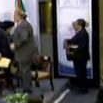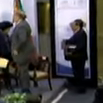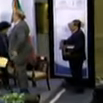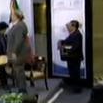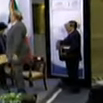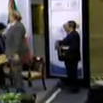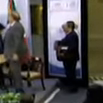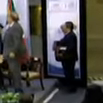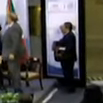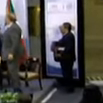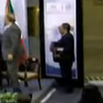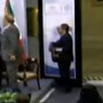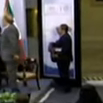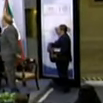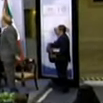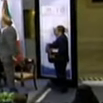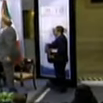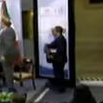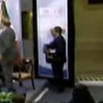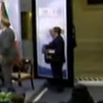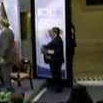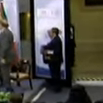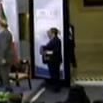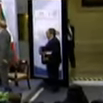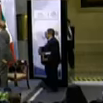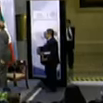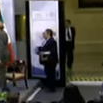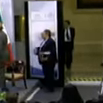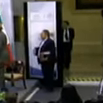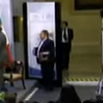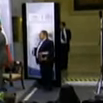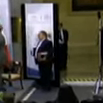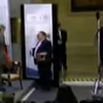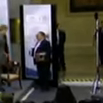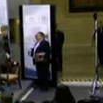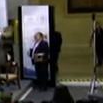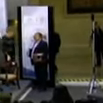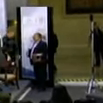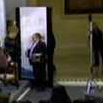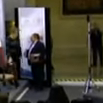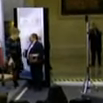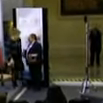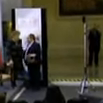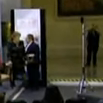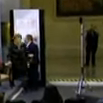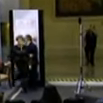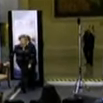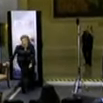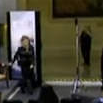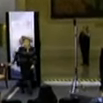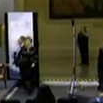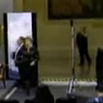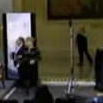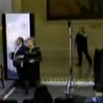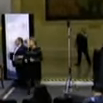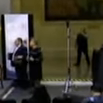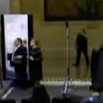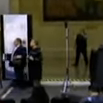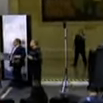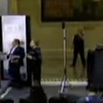Bueno, pues de esta manera concluye este segundo panel titulado La política exterior desde la academia, en la cual los